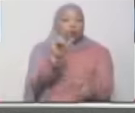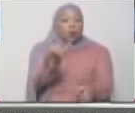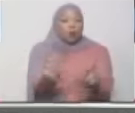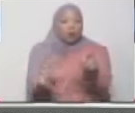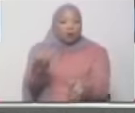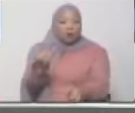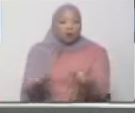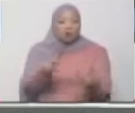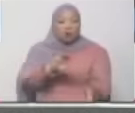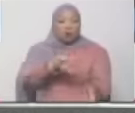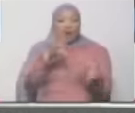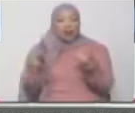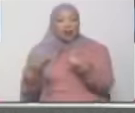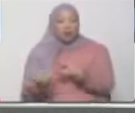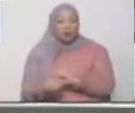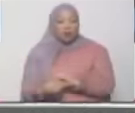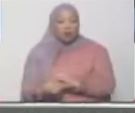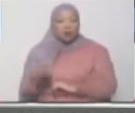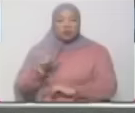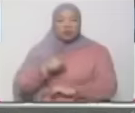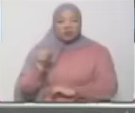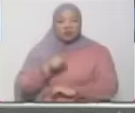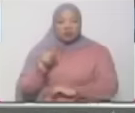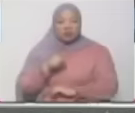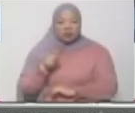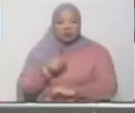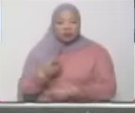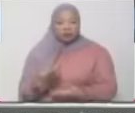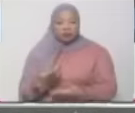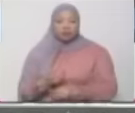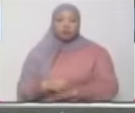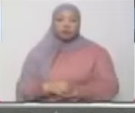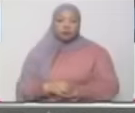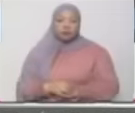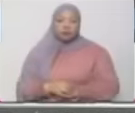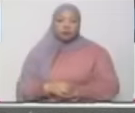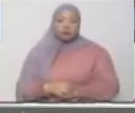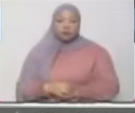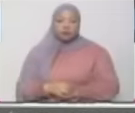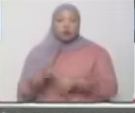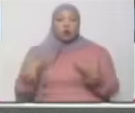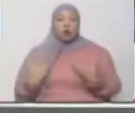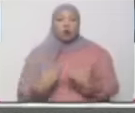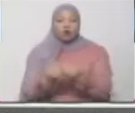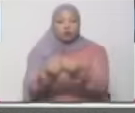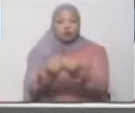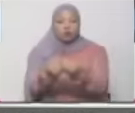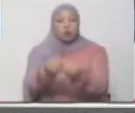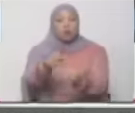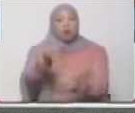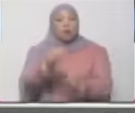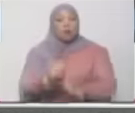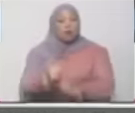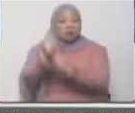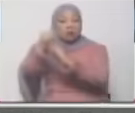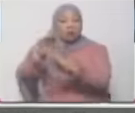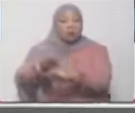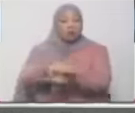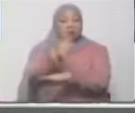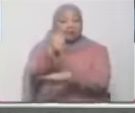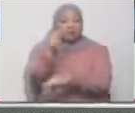transformaciones y cambios que Venezuela necesita, de la mano y del protagonismo del hombre y de la